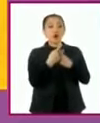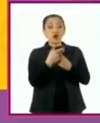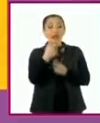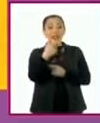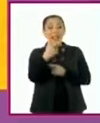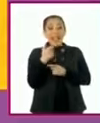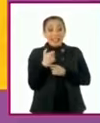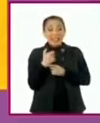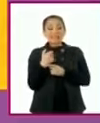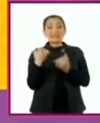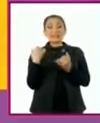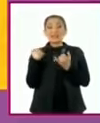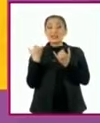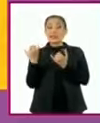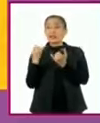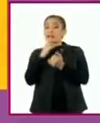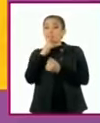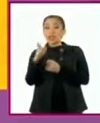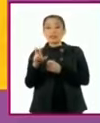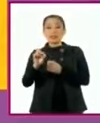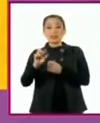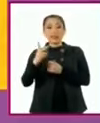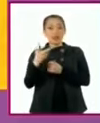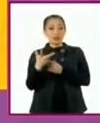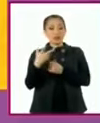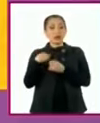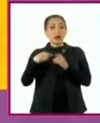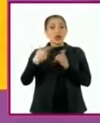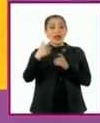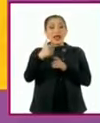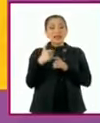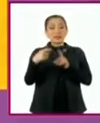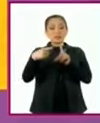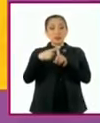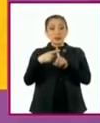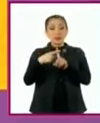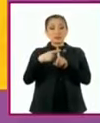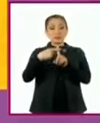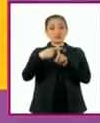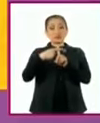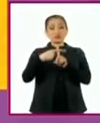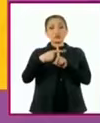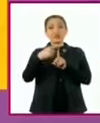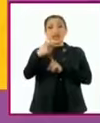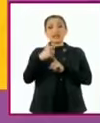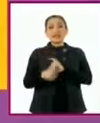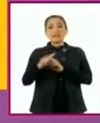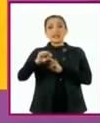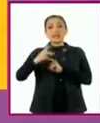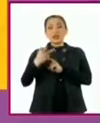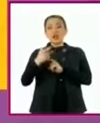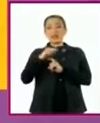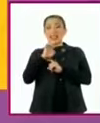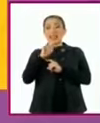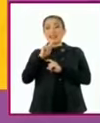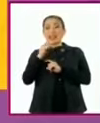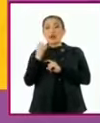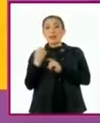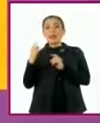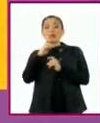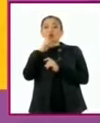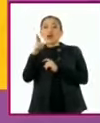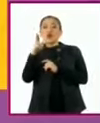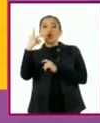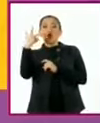igual a 72. X es positiva. X es igual a 72 entre 9 igual a 8.